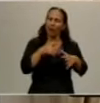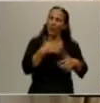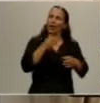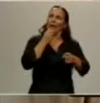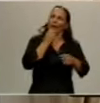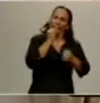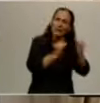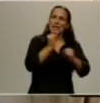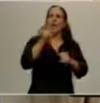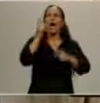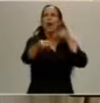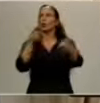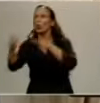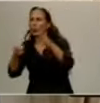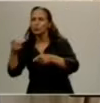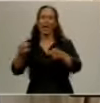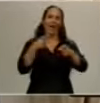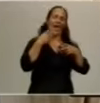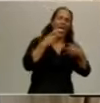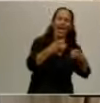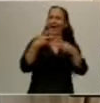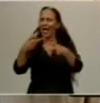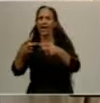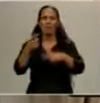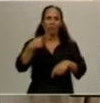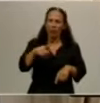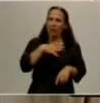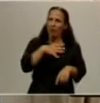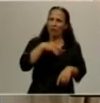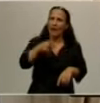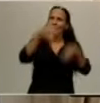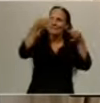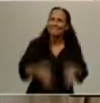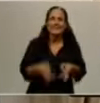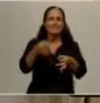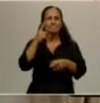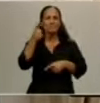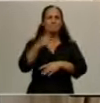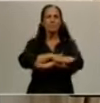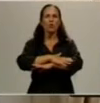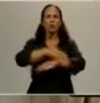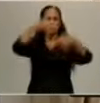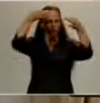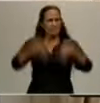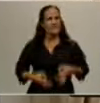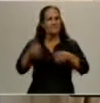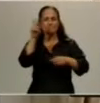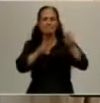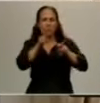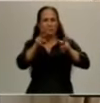un constante acusar, pero no lograr los instrumentos ni provocar las conductas y los comportamientos que nos permitan